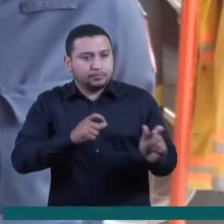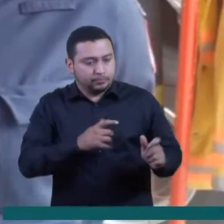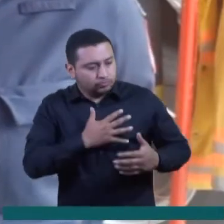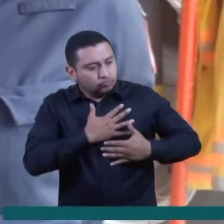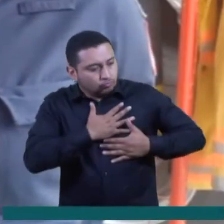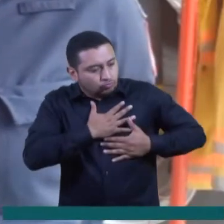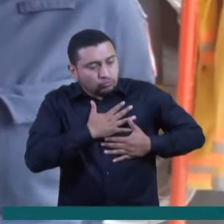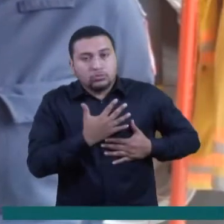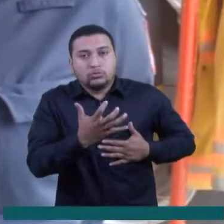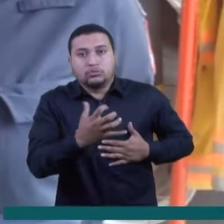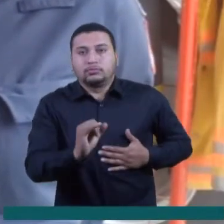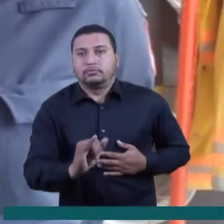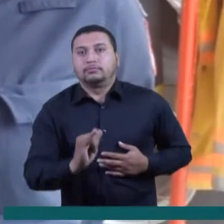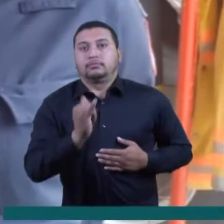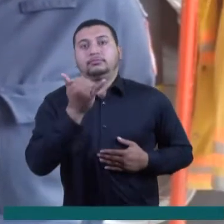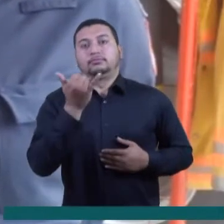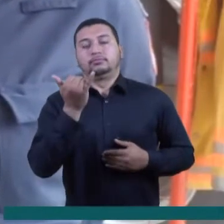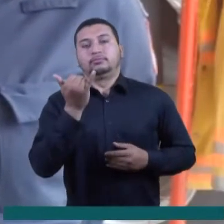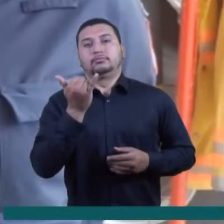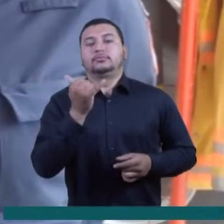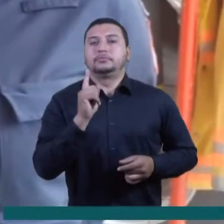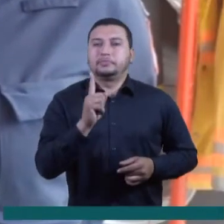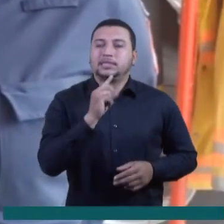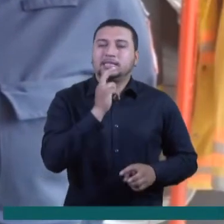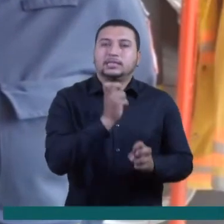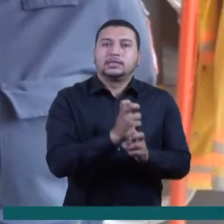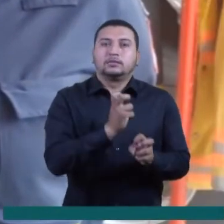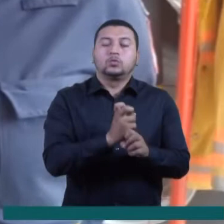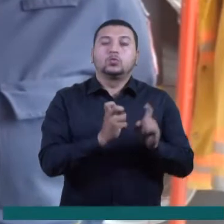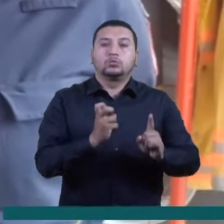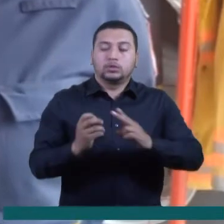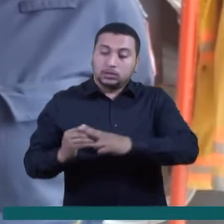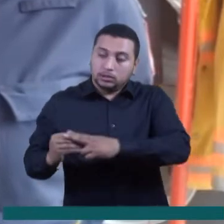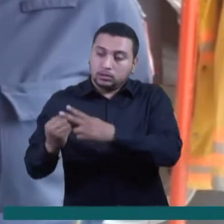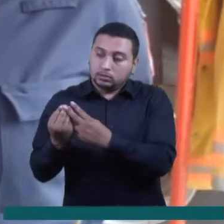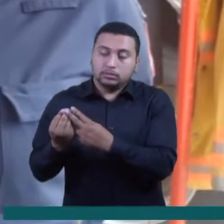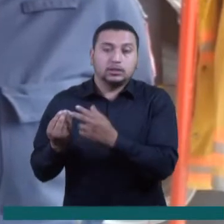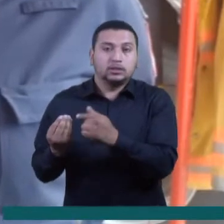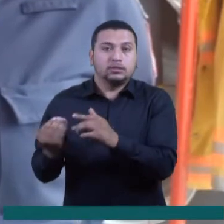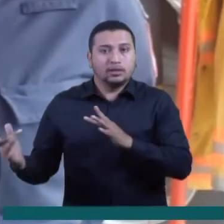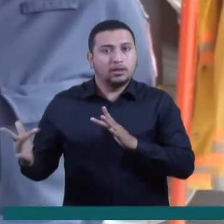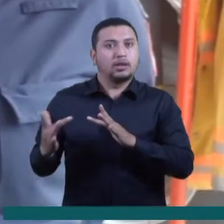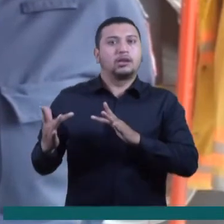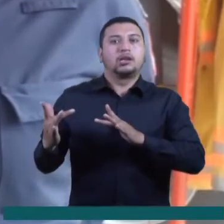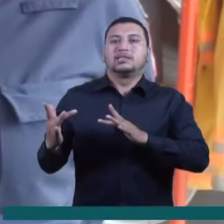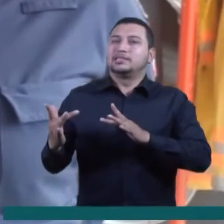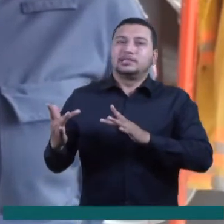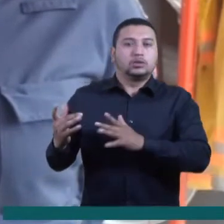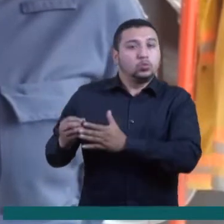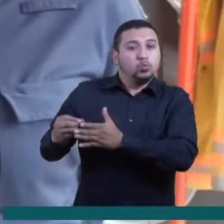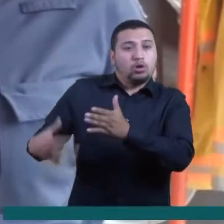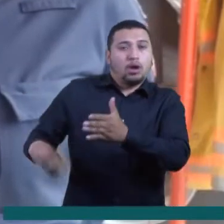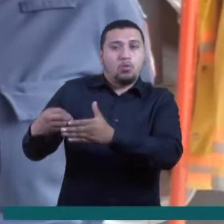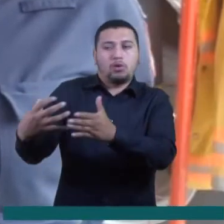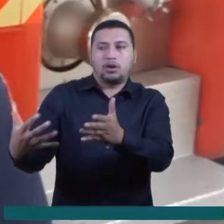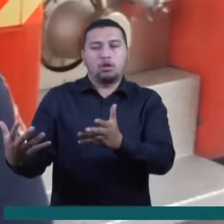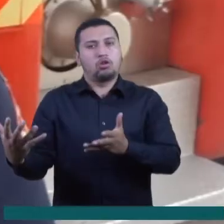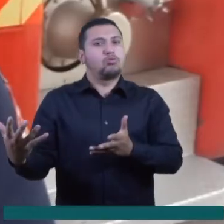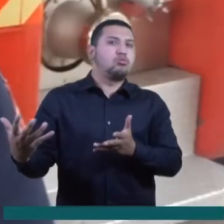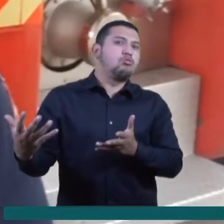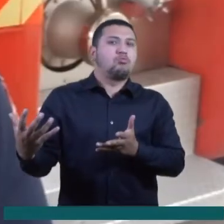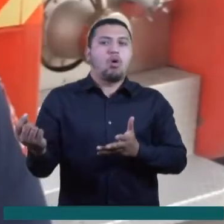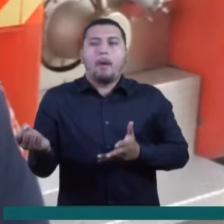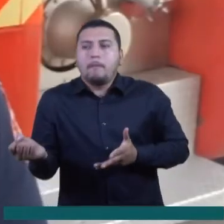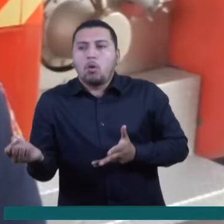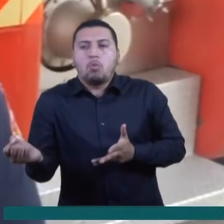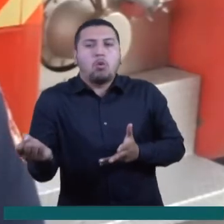la hay, la tenemos, pero sí, en realidad se dificulta porque los equipos nuestros de bomberos son muy costosos.